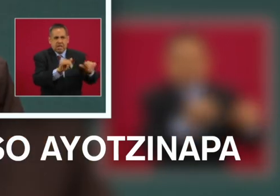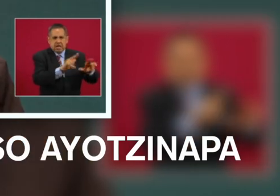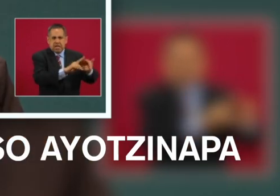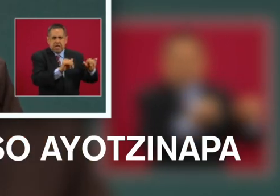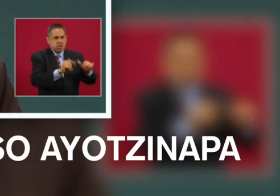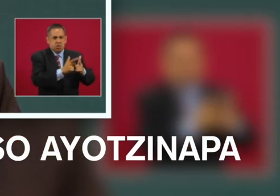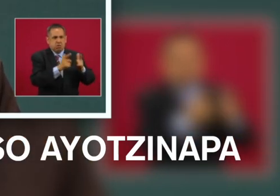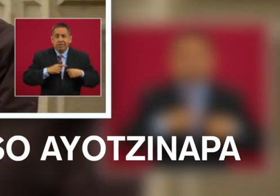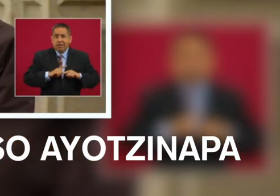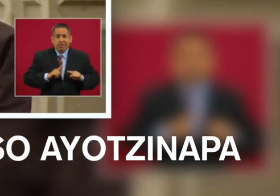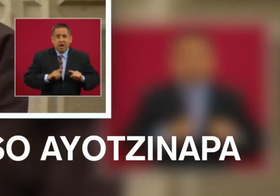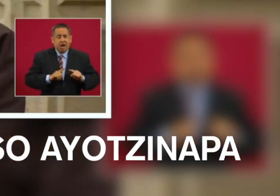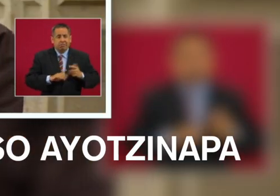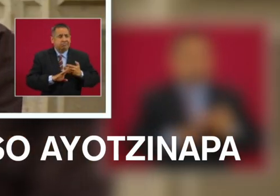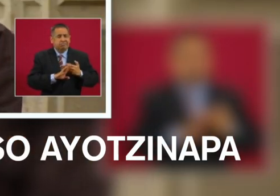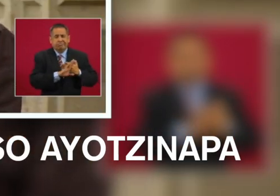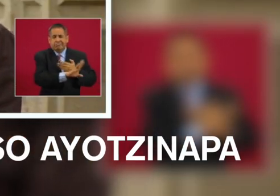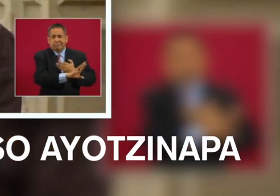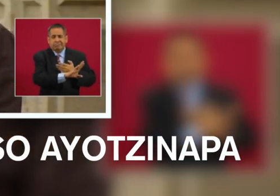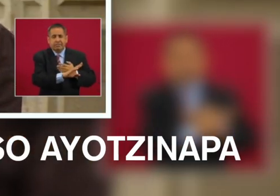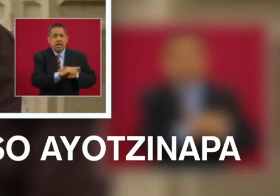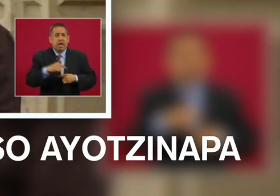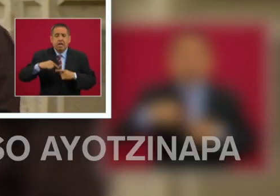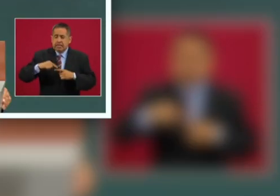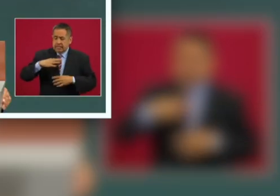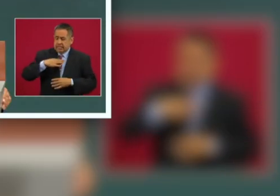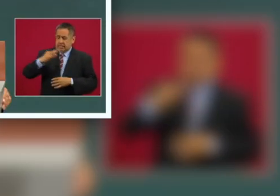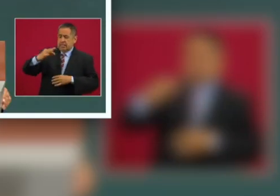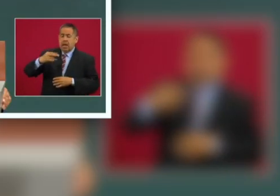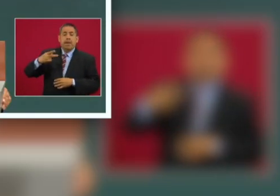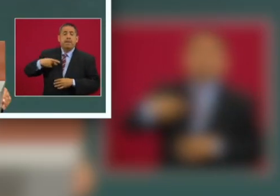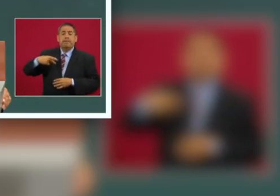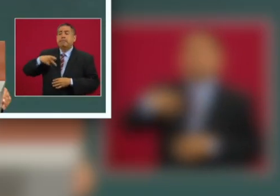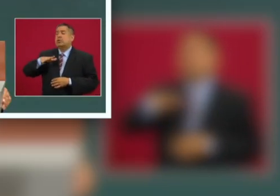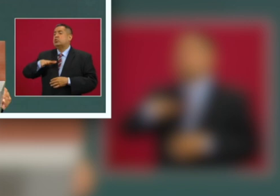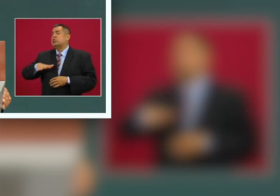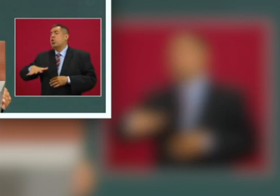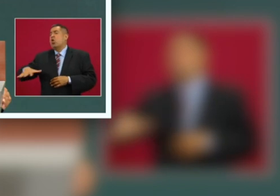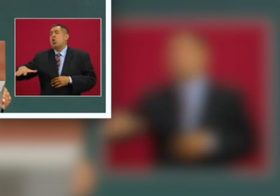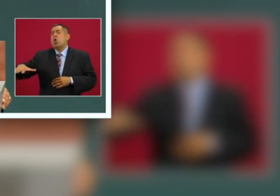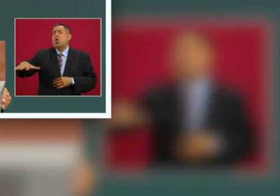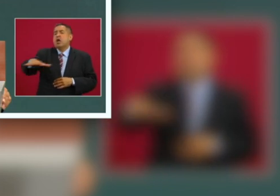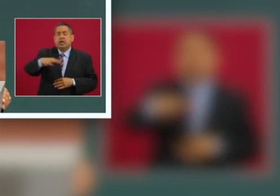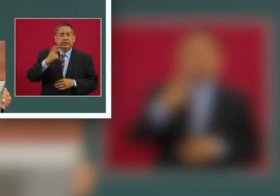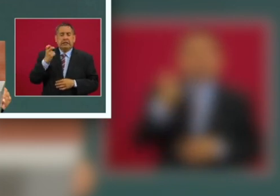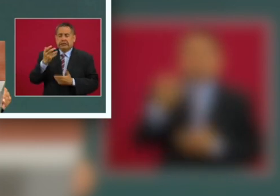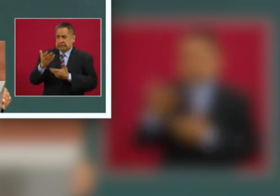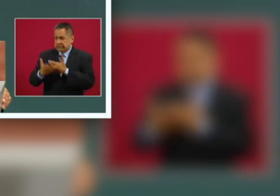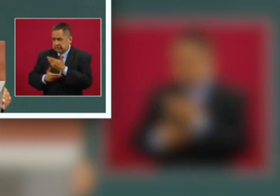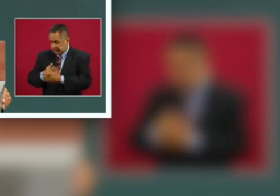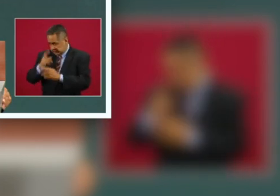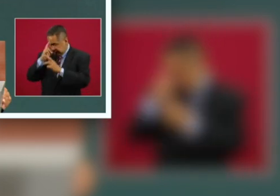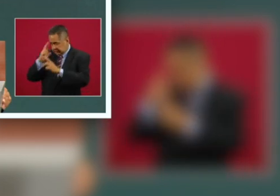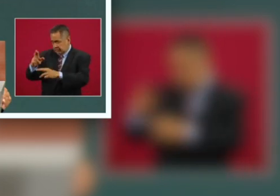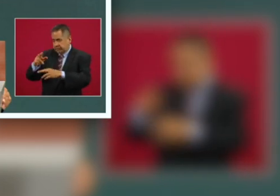grupo a mí me eligió el pueblo me llevó al pueblo